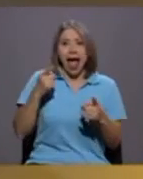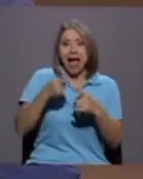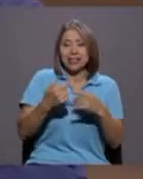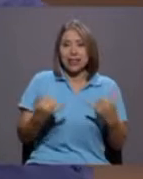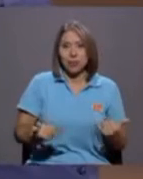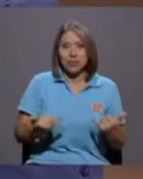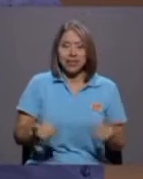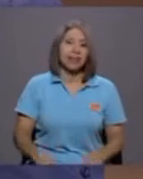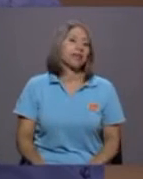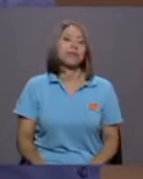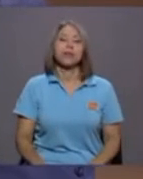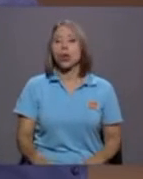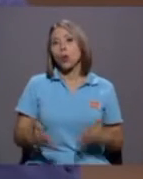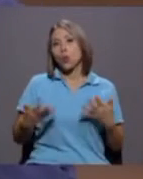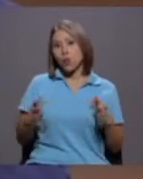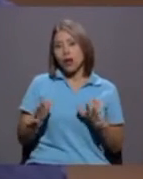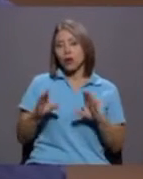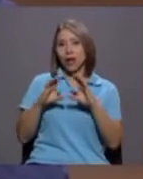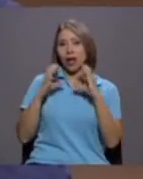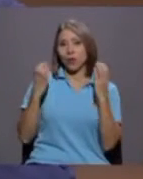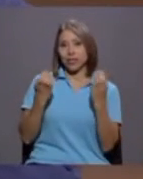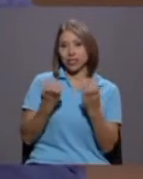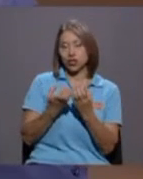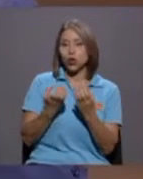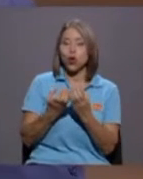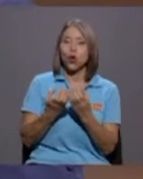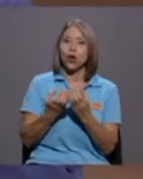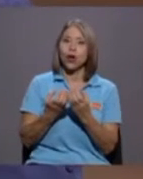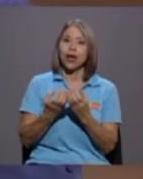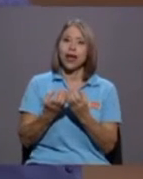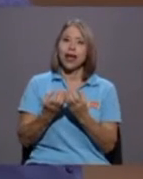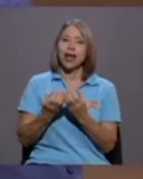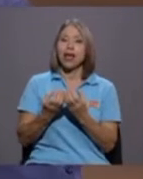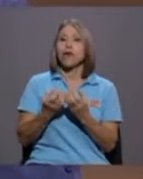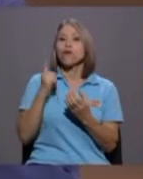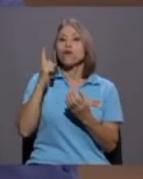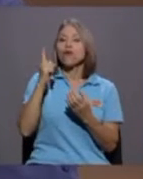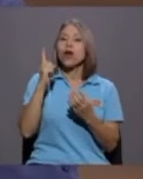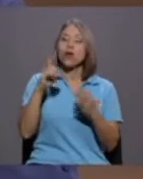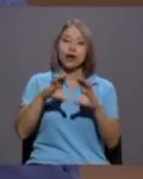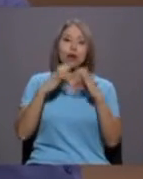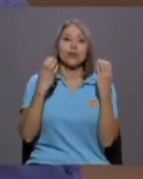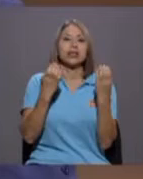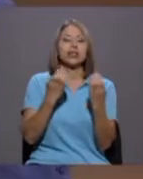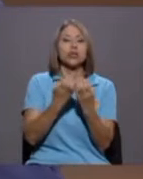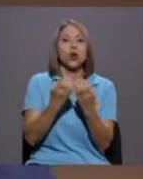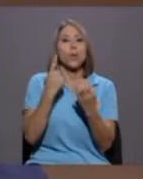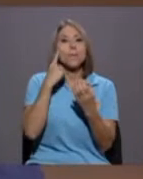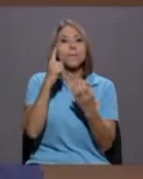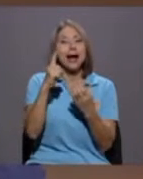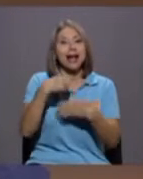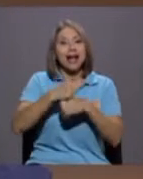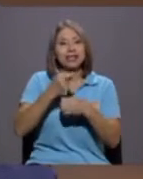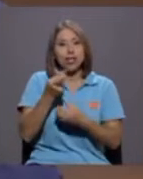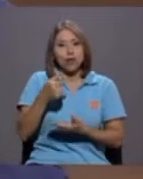presente. Bueno, la comisión fue un órgano creado para administrar un fondo especial de emergencia,